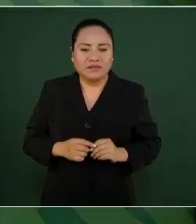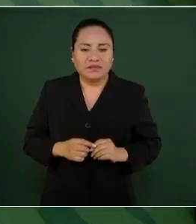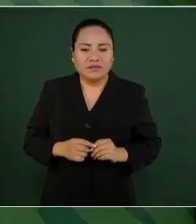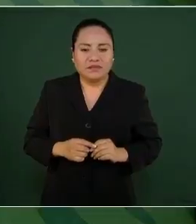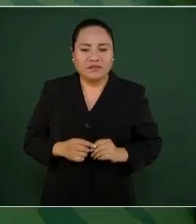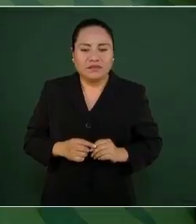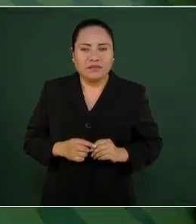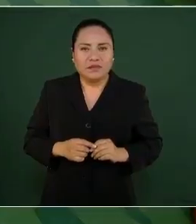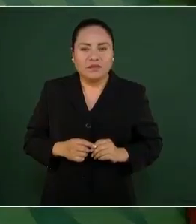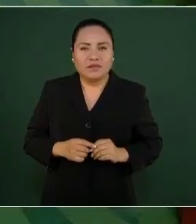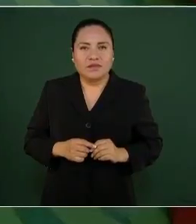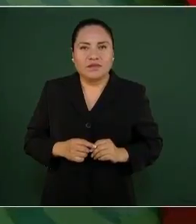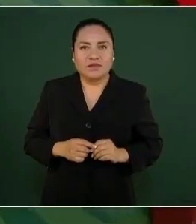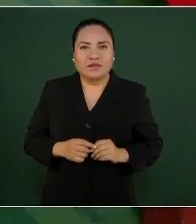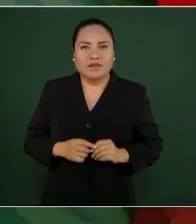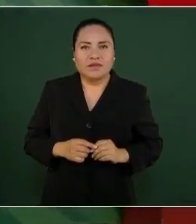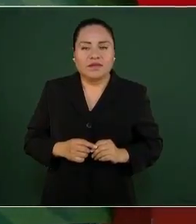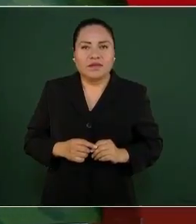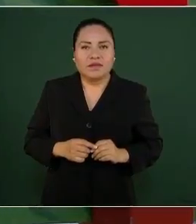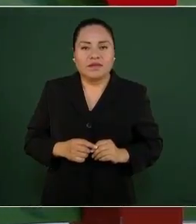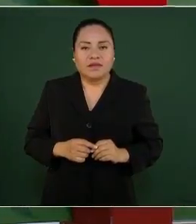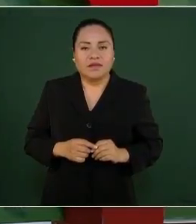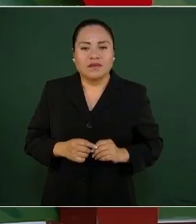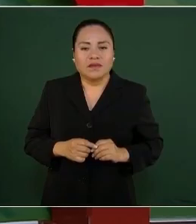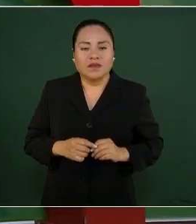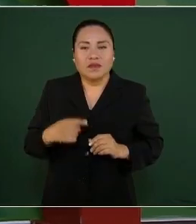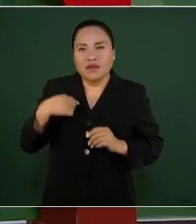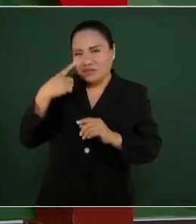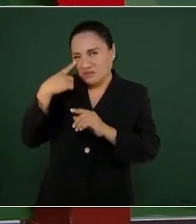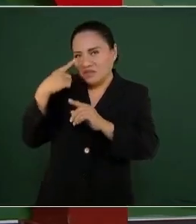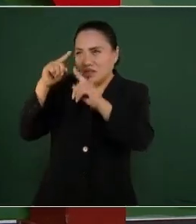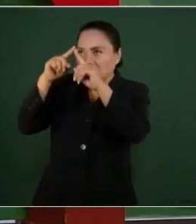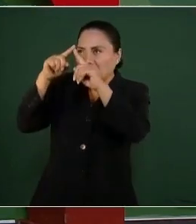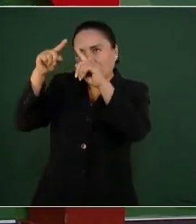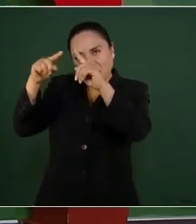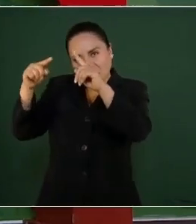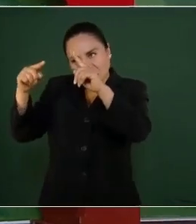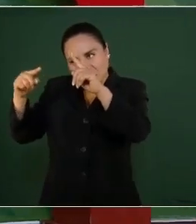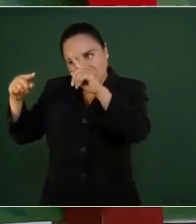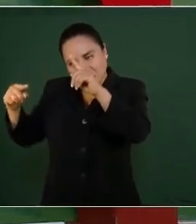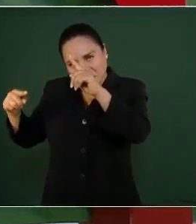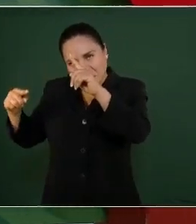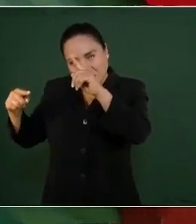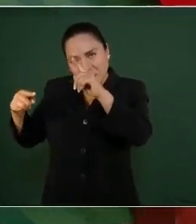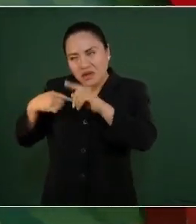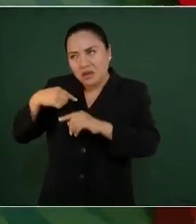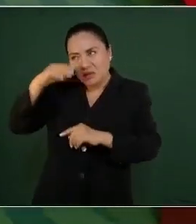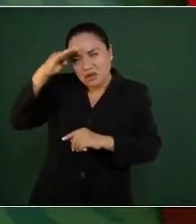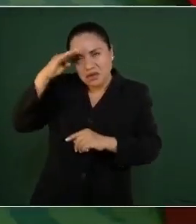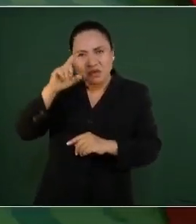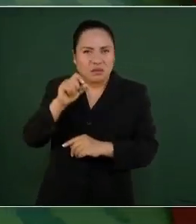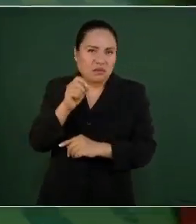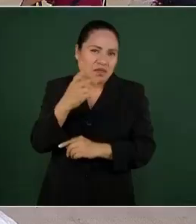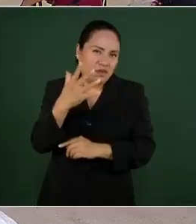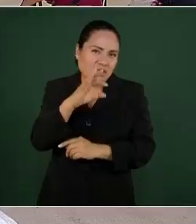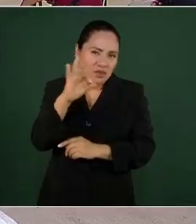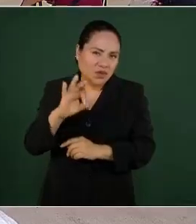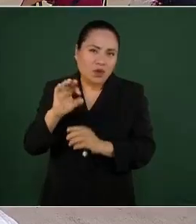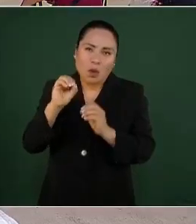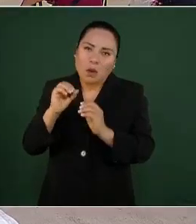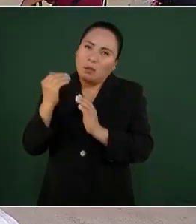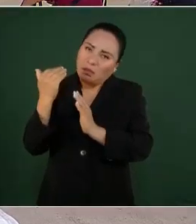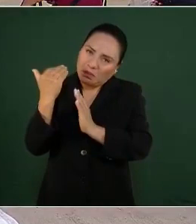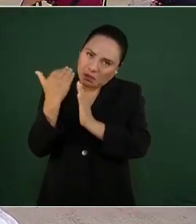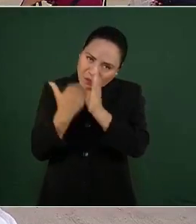¿Sí? Y estamos aquí y yo espero terminar con 25% menos.